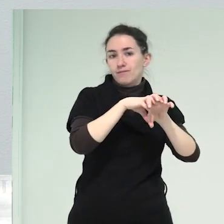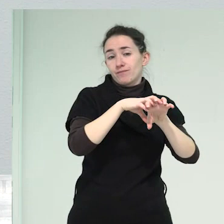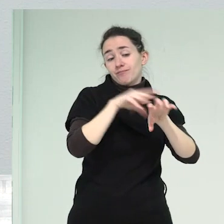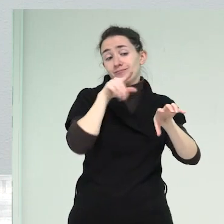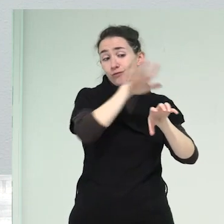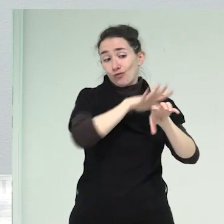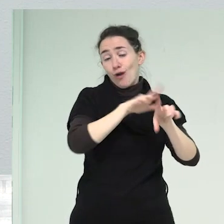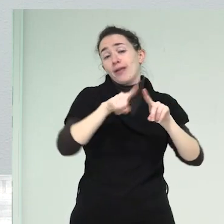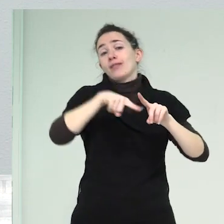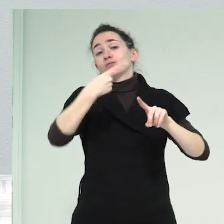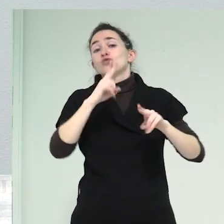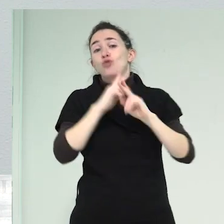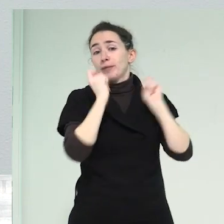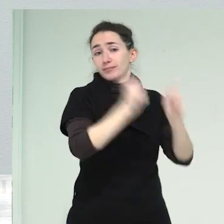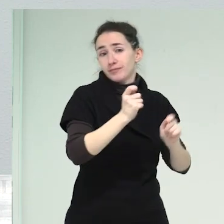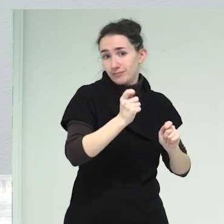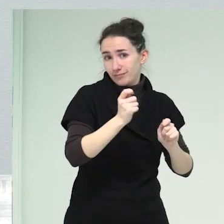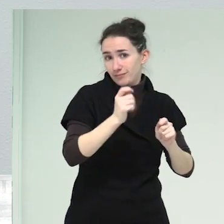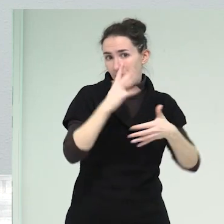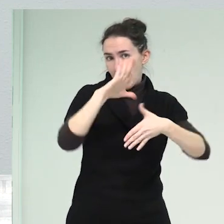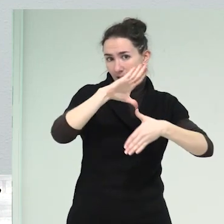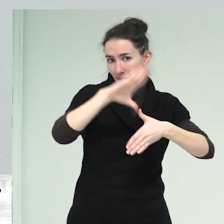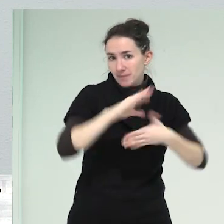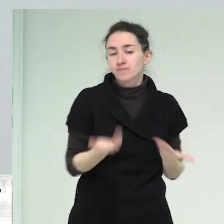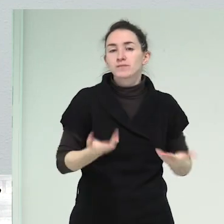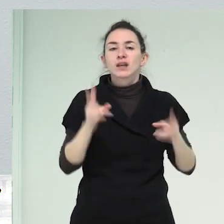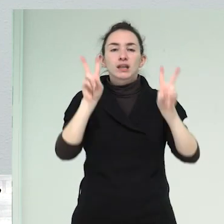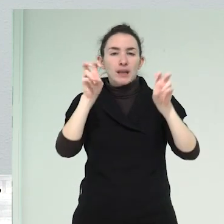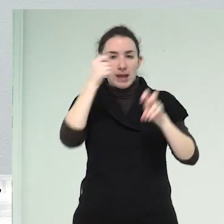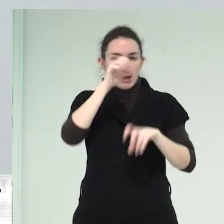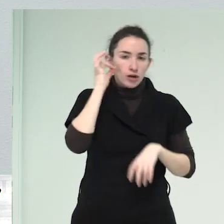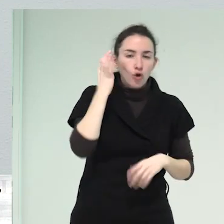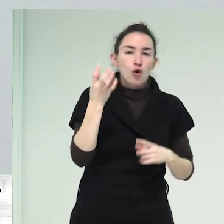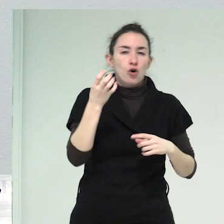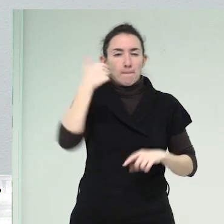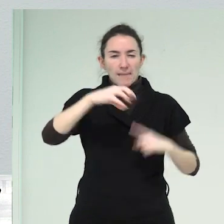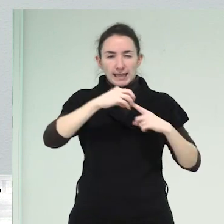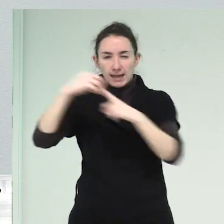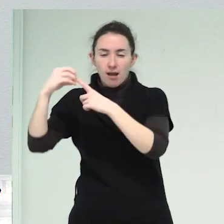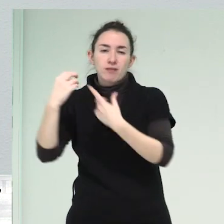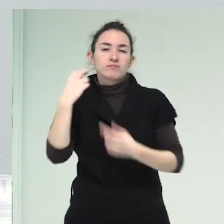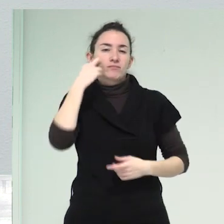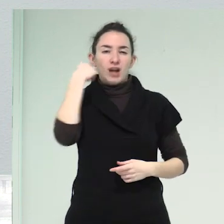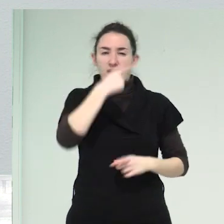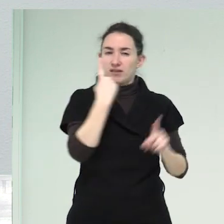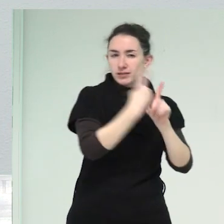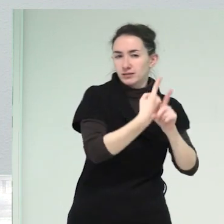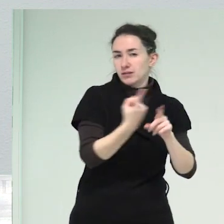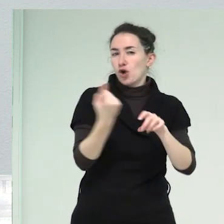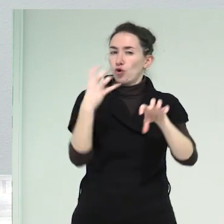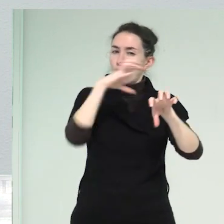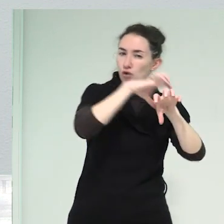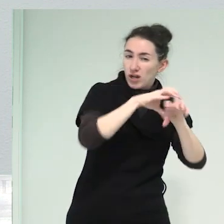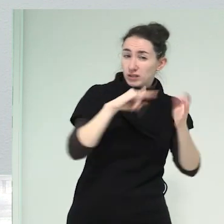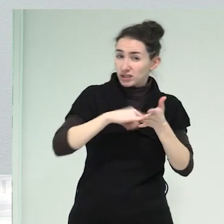América. Hablaré del sistema moderno colonial de género, del sistema patriarcal, capitalista, racista y colonial.